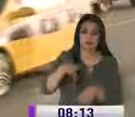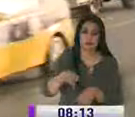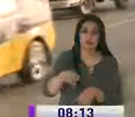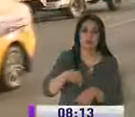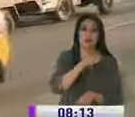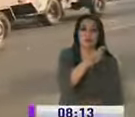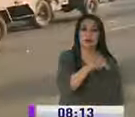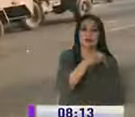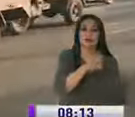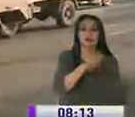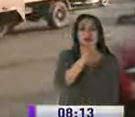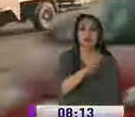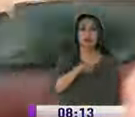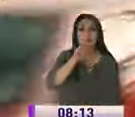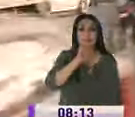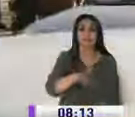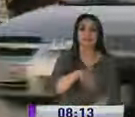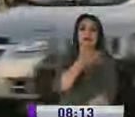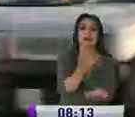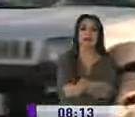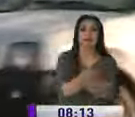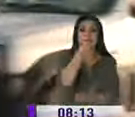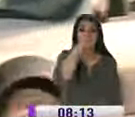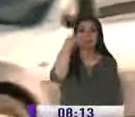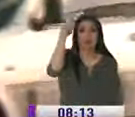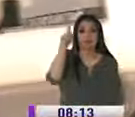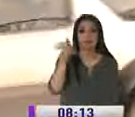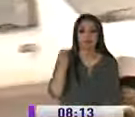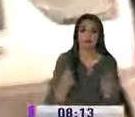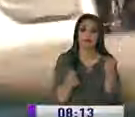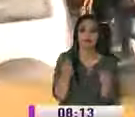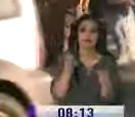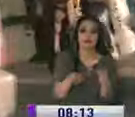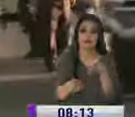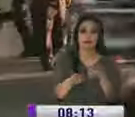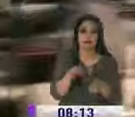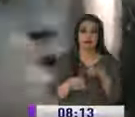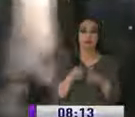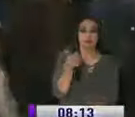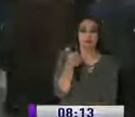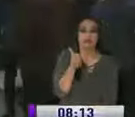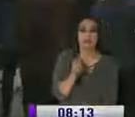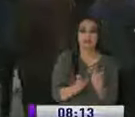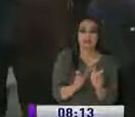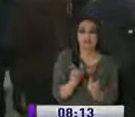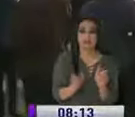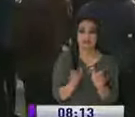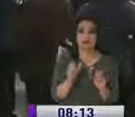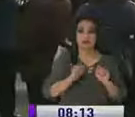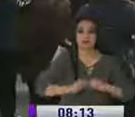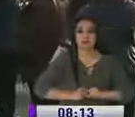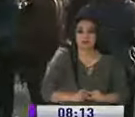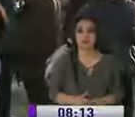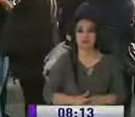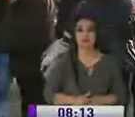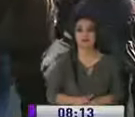Naciones Unidas hasta esta parroquia, en vehículos con capacidad de hasta 10 personas. Informó Sofía